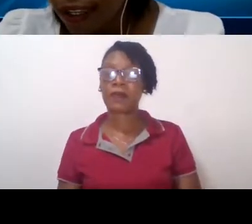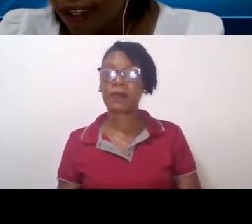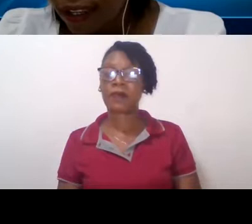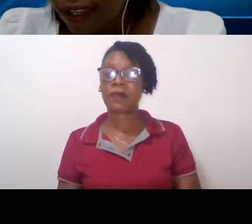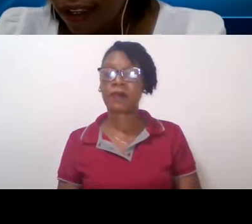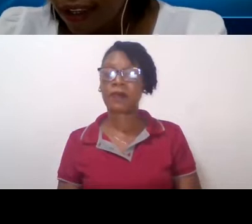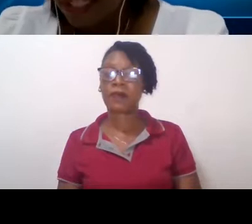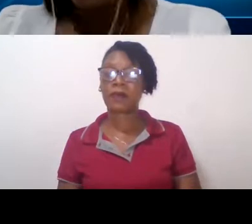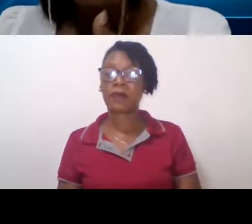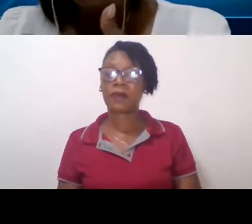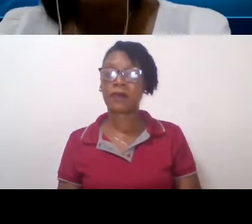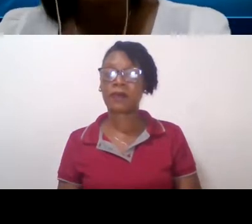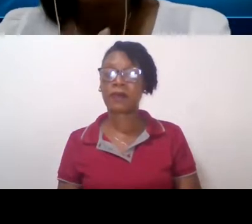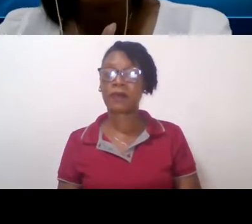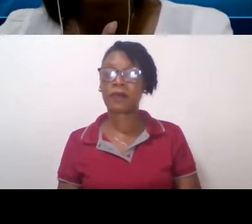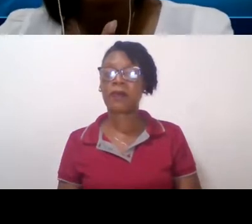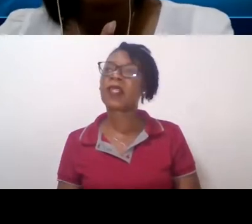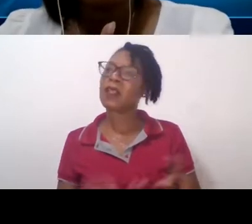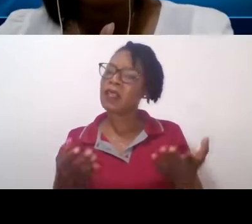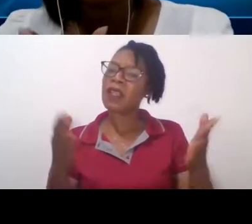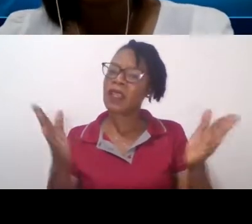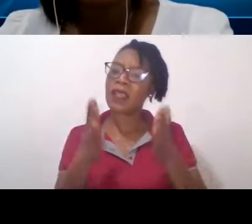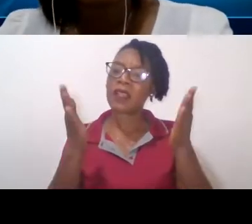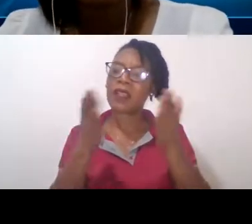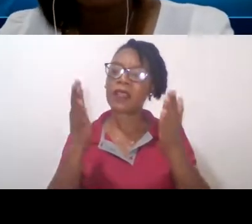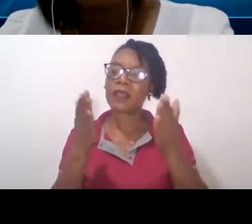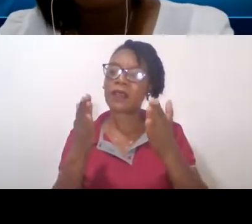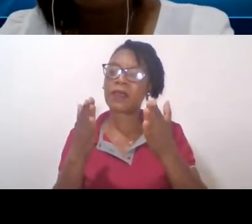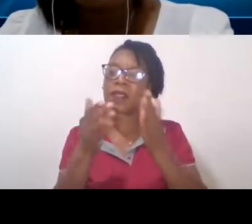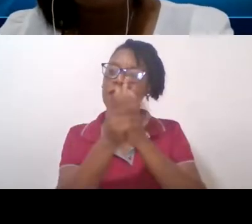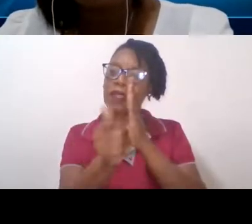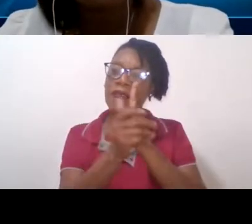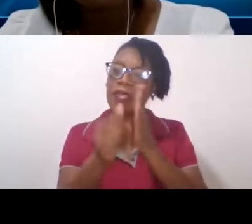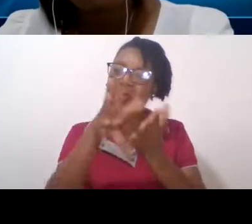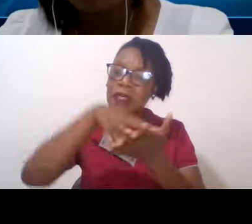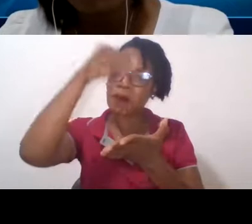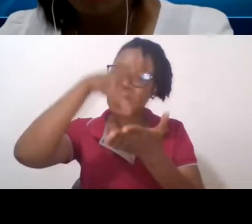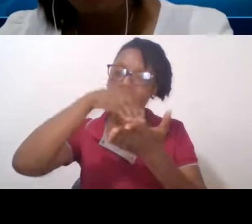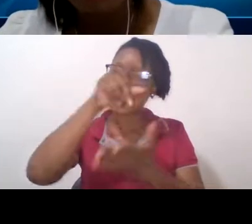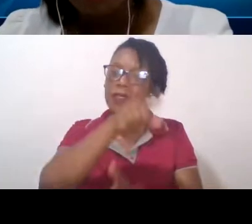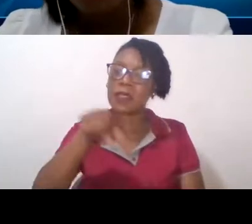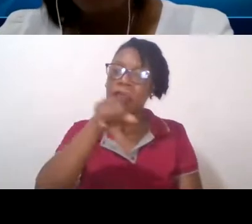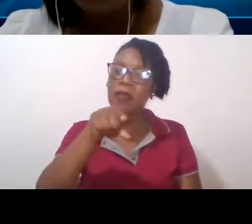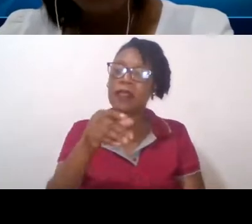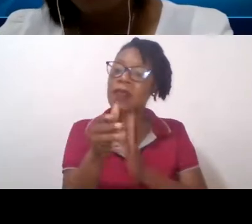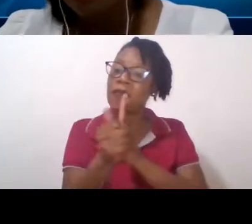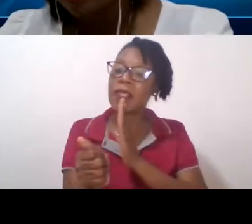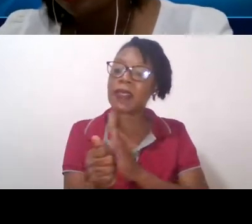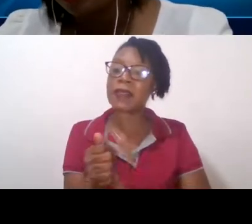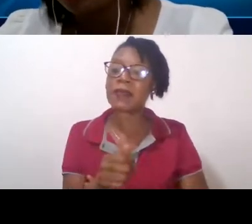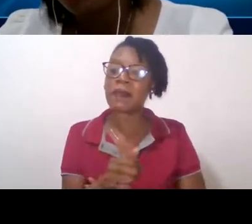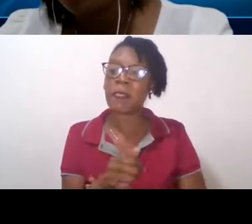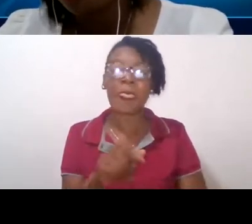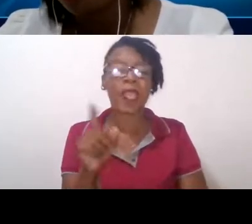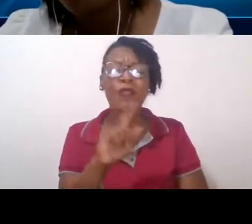Es importante ir generando, como les dije, esas capacidades aprendidas en ellos, esas habilidades. No es porque